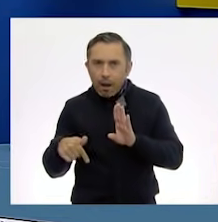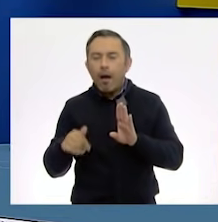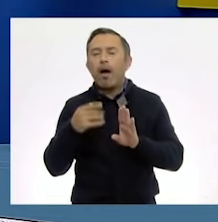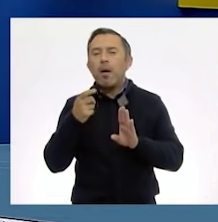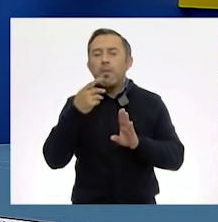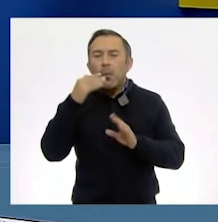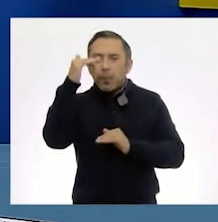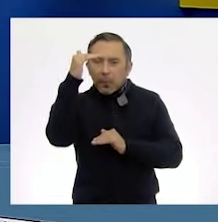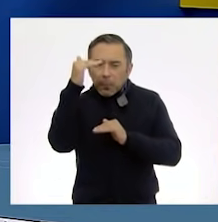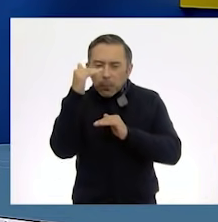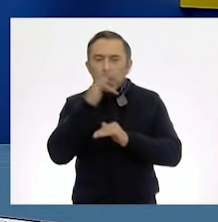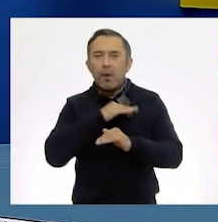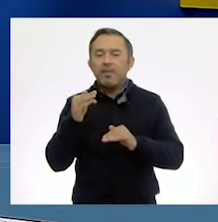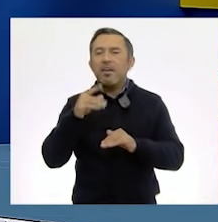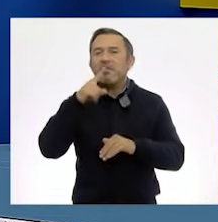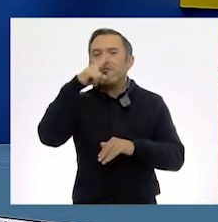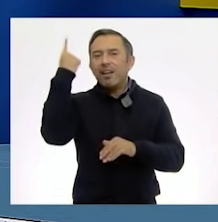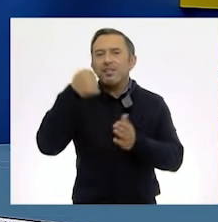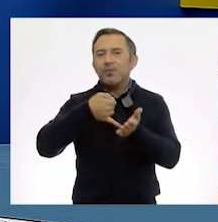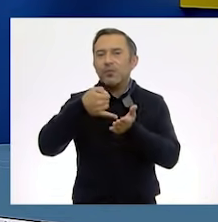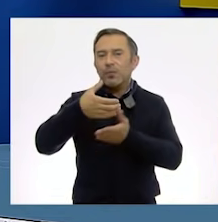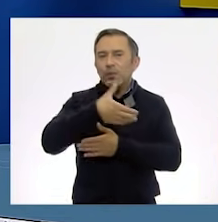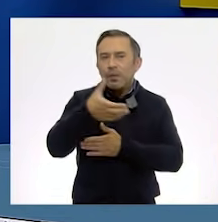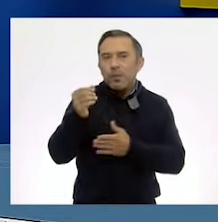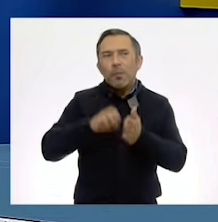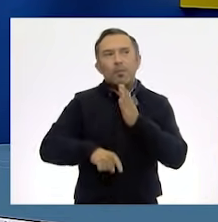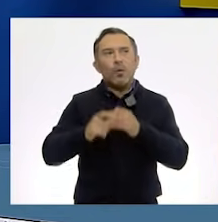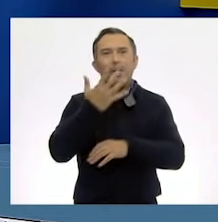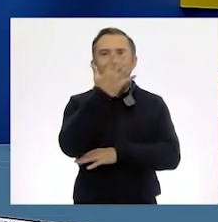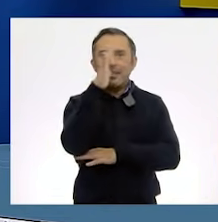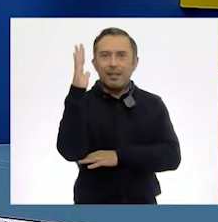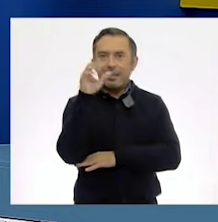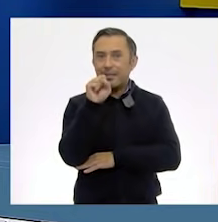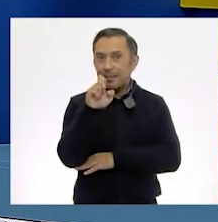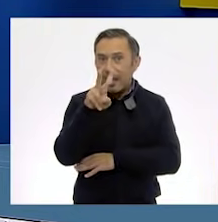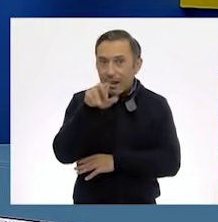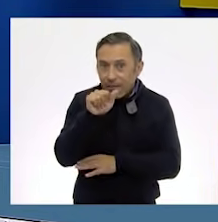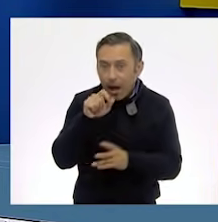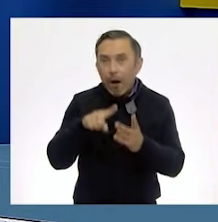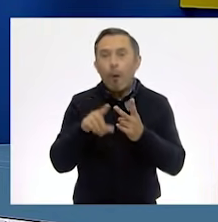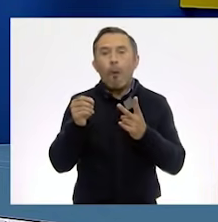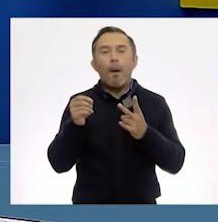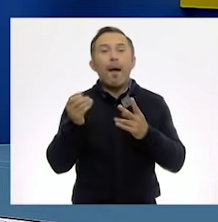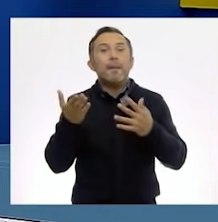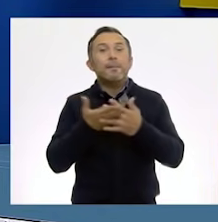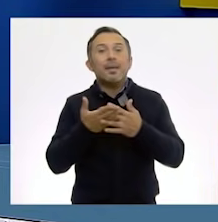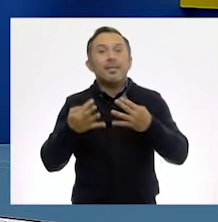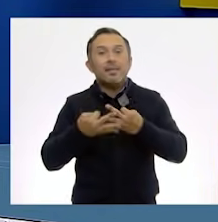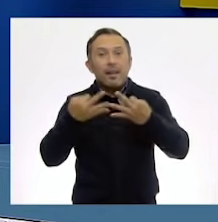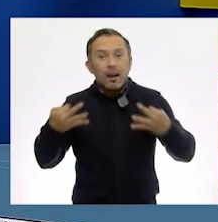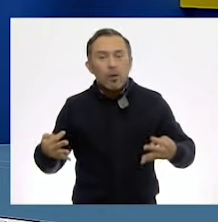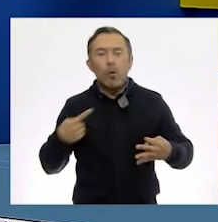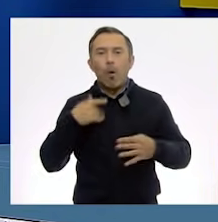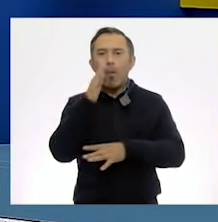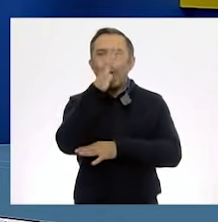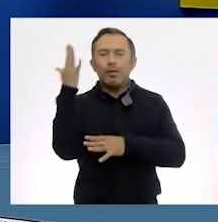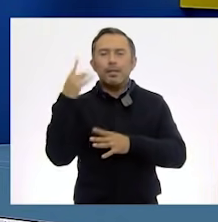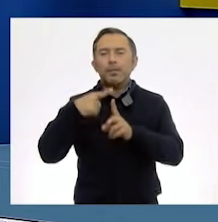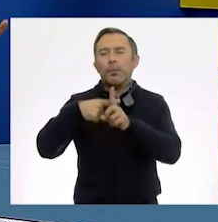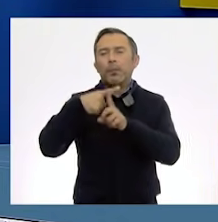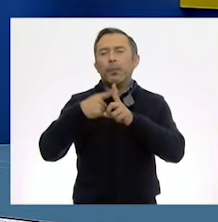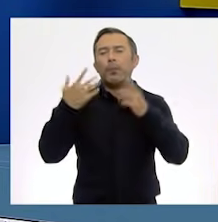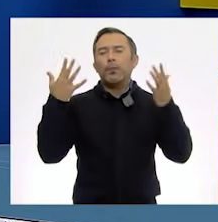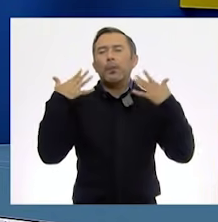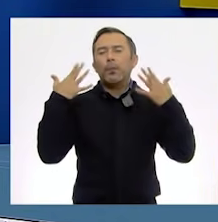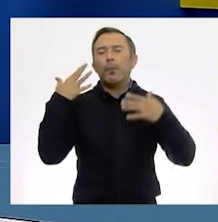la agricultura, como son selvas, o también podemos encontrar el Mediterráneo, bosques templados, y todo ello va a permitir que